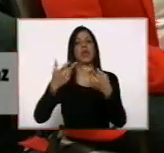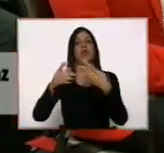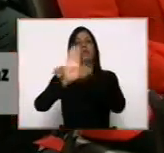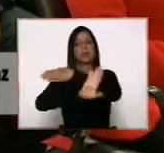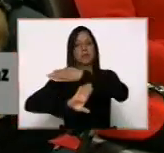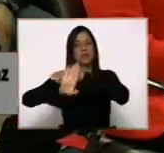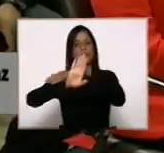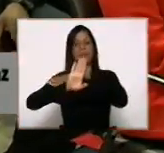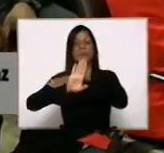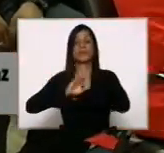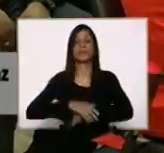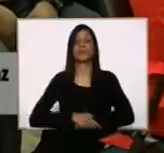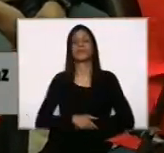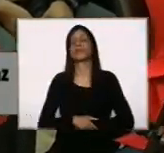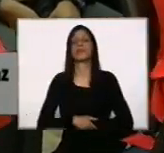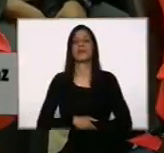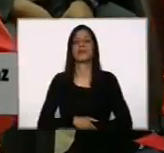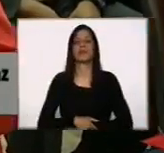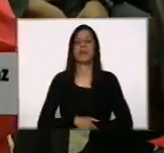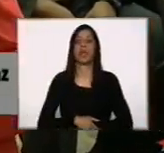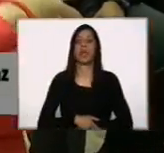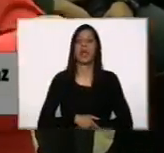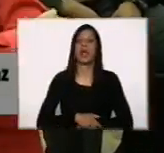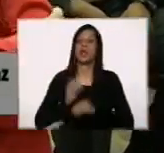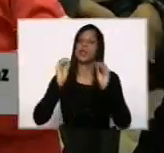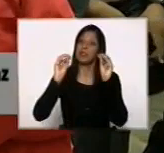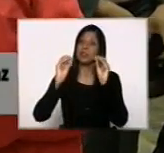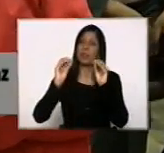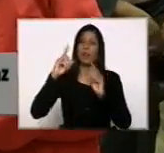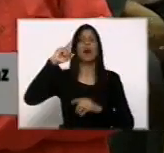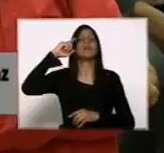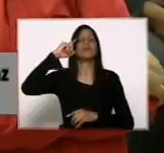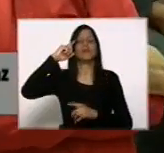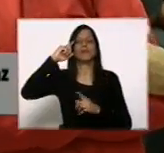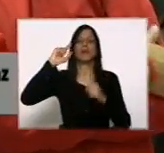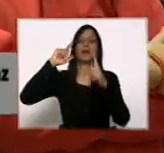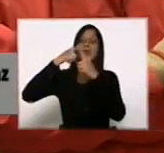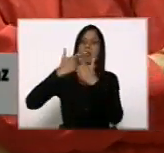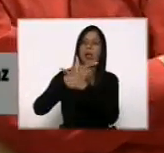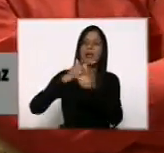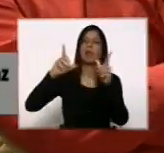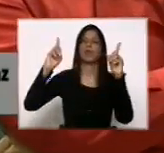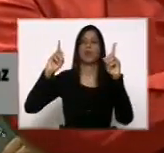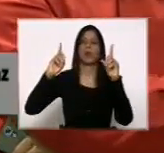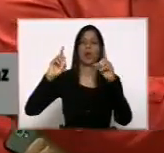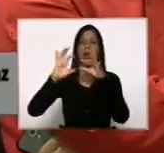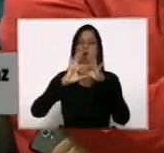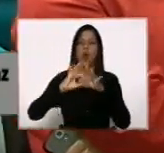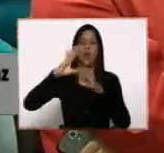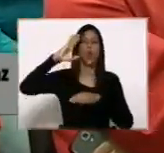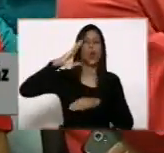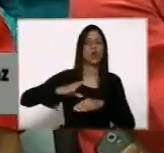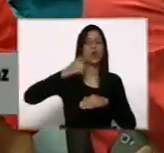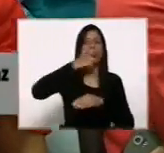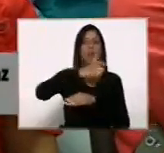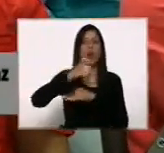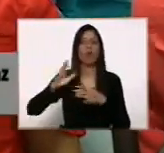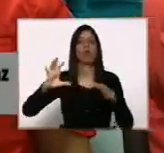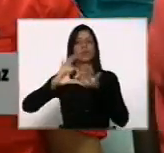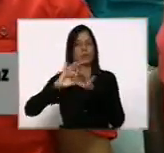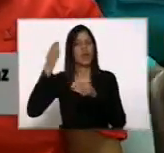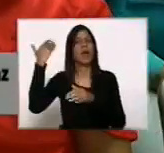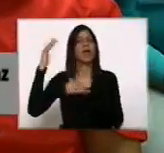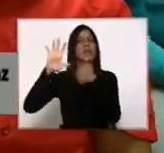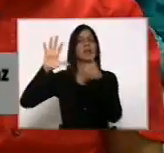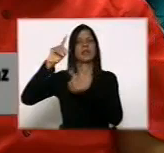venezolano. Considerando, invocando al espíritu democrático y libertario de la Unión Cívico-Militar, que hace 60 años